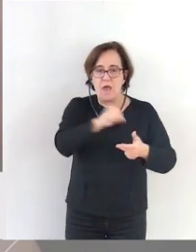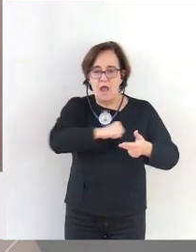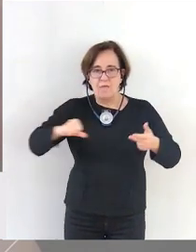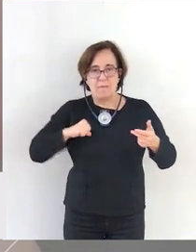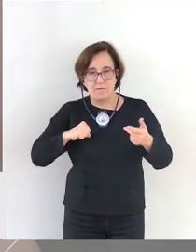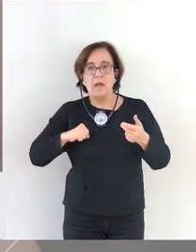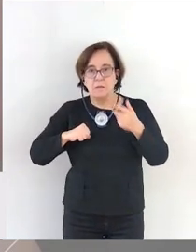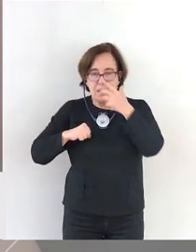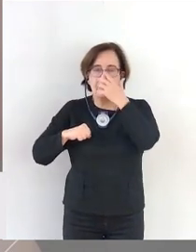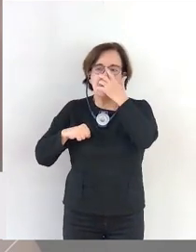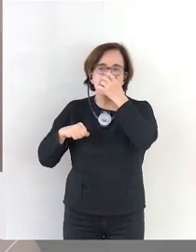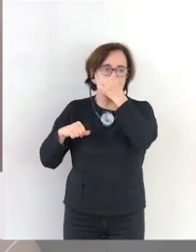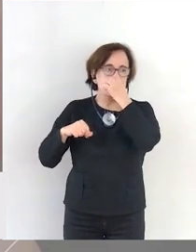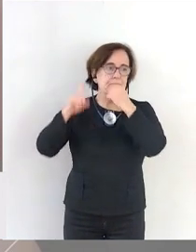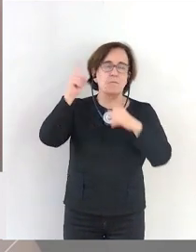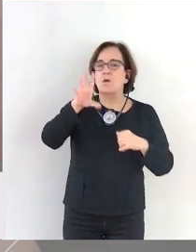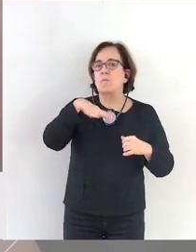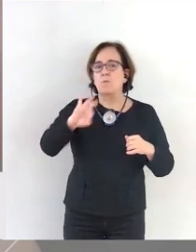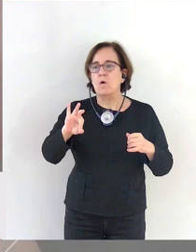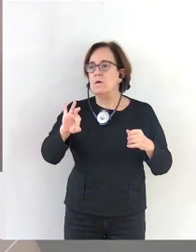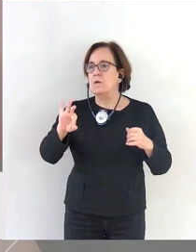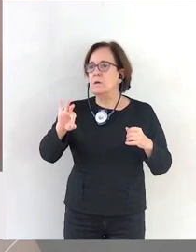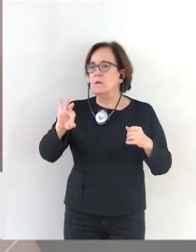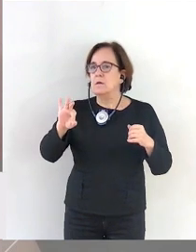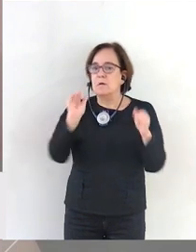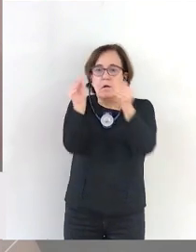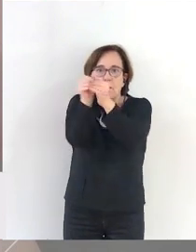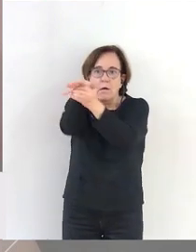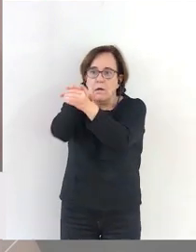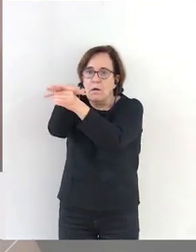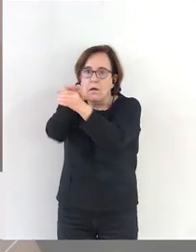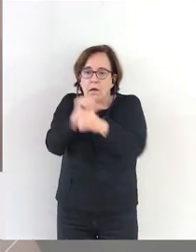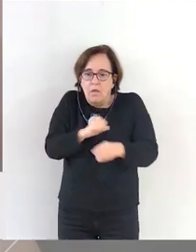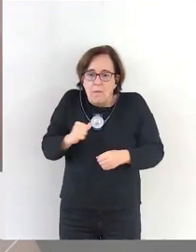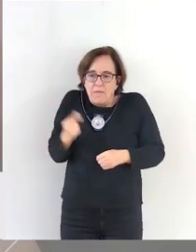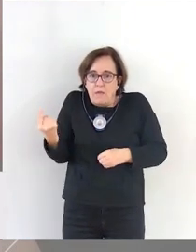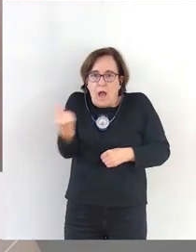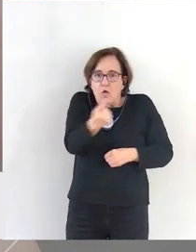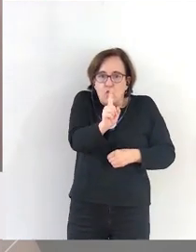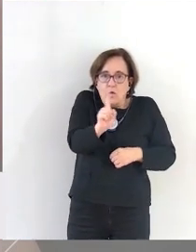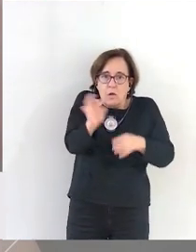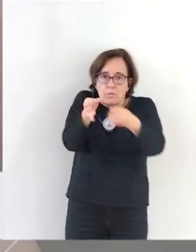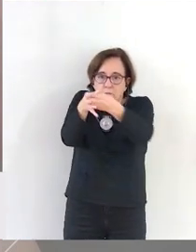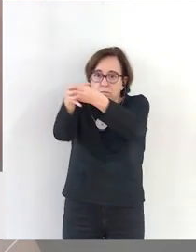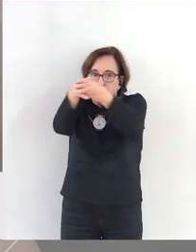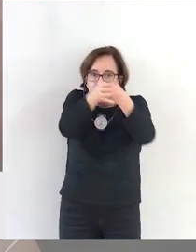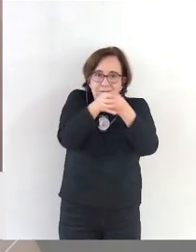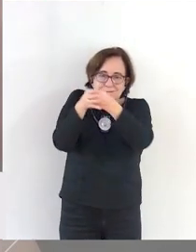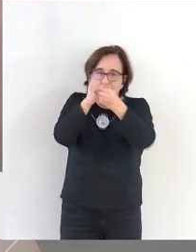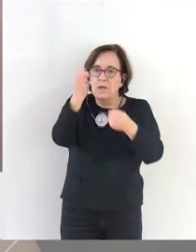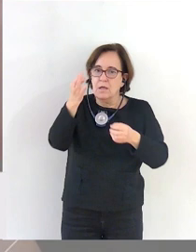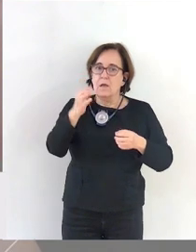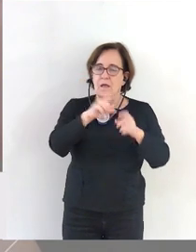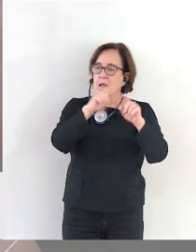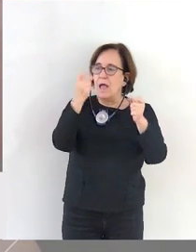contexto tampoco podemos vivir en Silos y de una forma independiente eh y por lo tanto creo que el